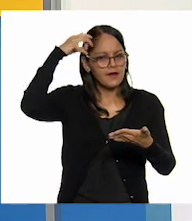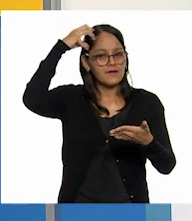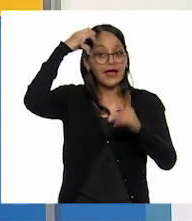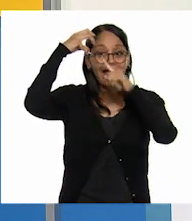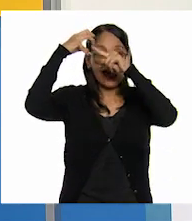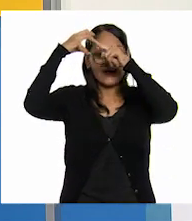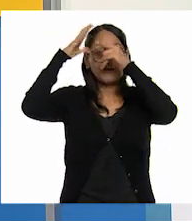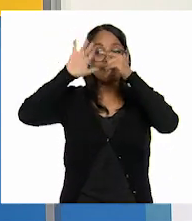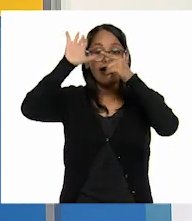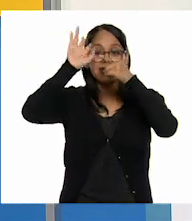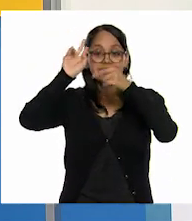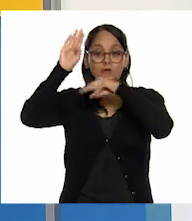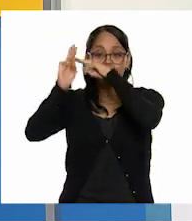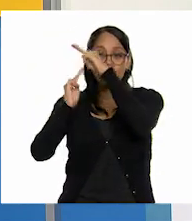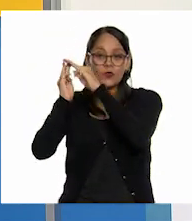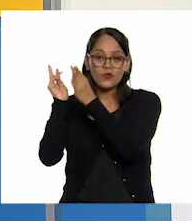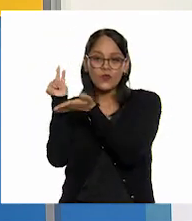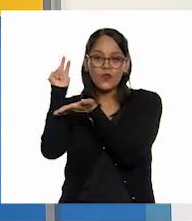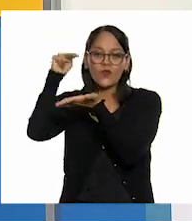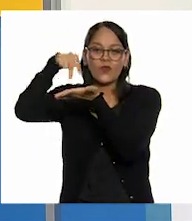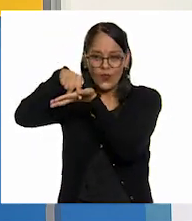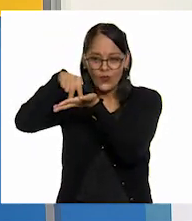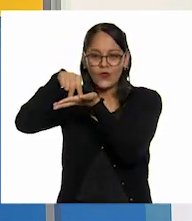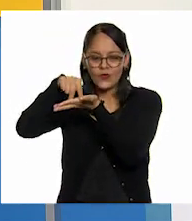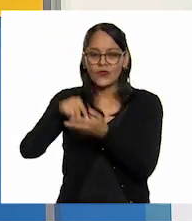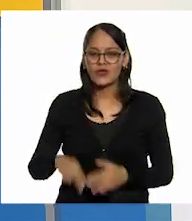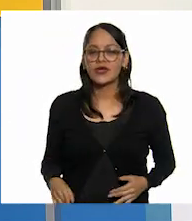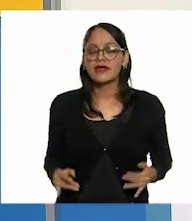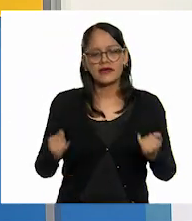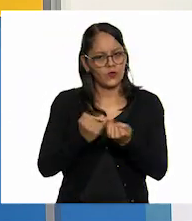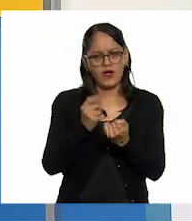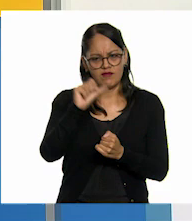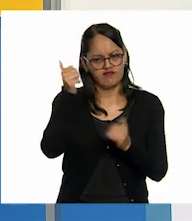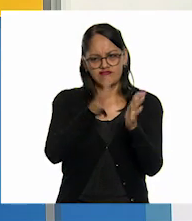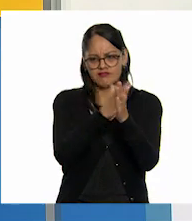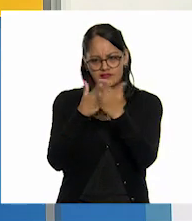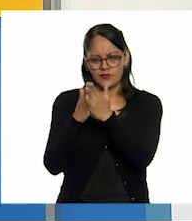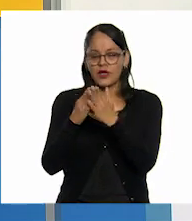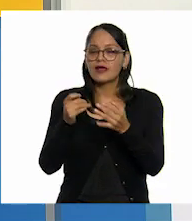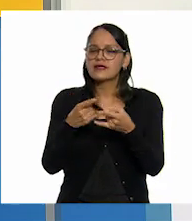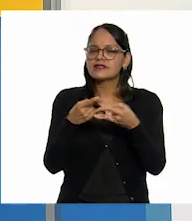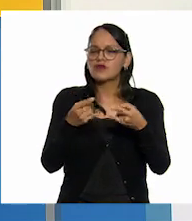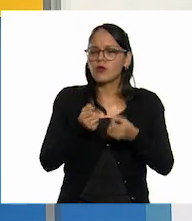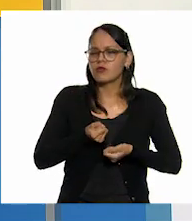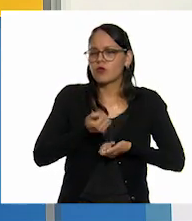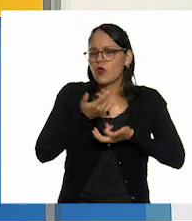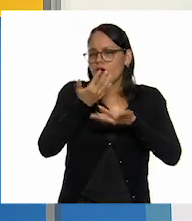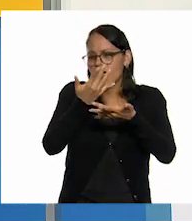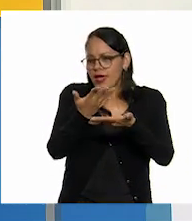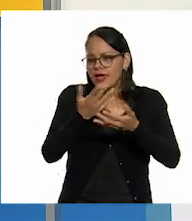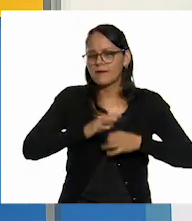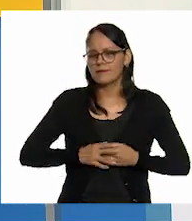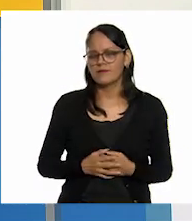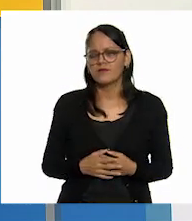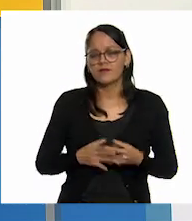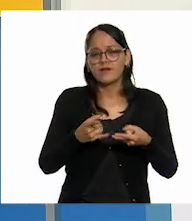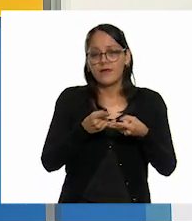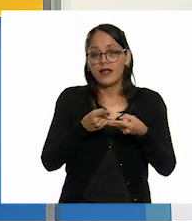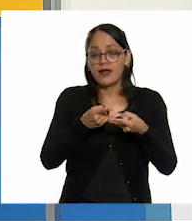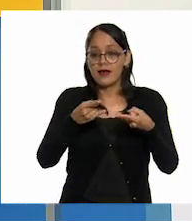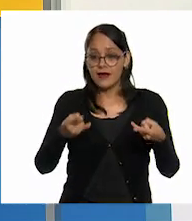del Principito. Sí. Y así con cualquier otra lectura, ya sea un poema, una leyenda,